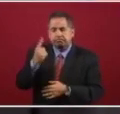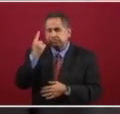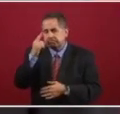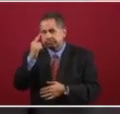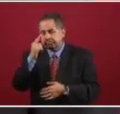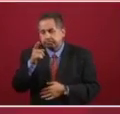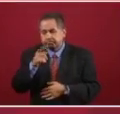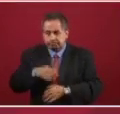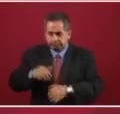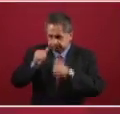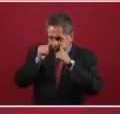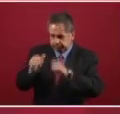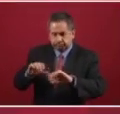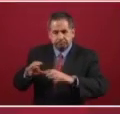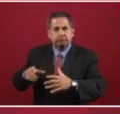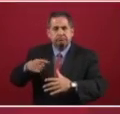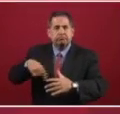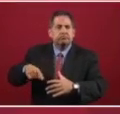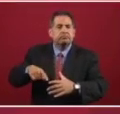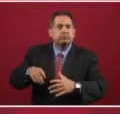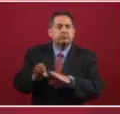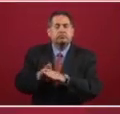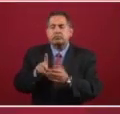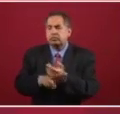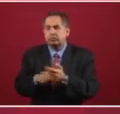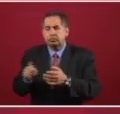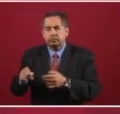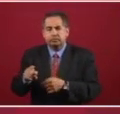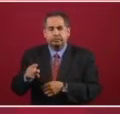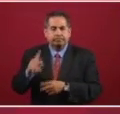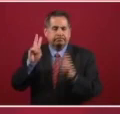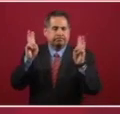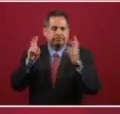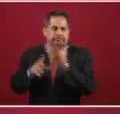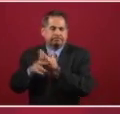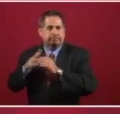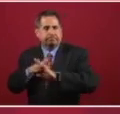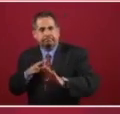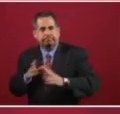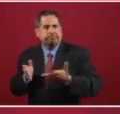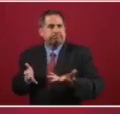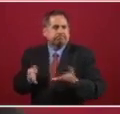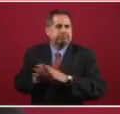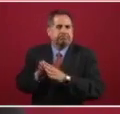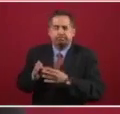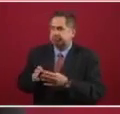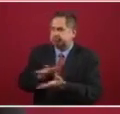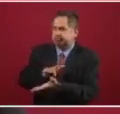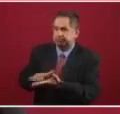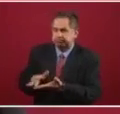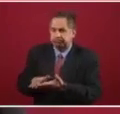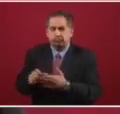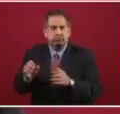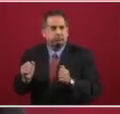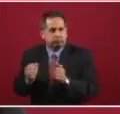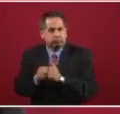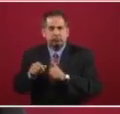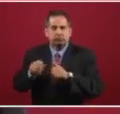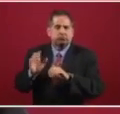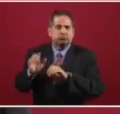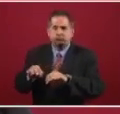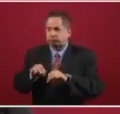pueda atender de esa manera el fenómeno migratorio, es decir, con actividades